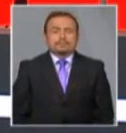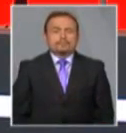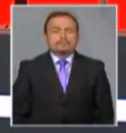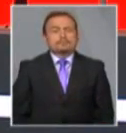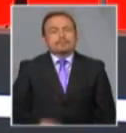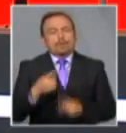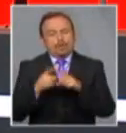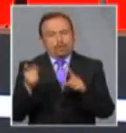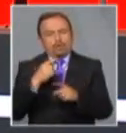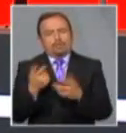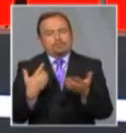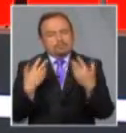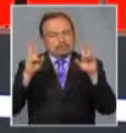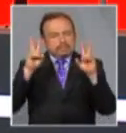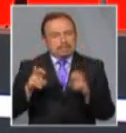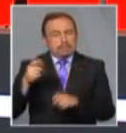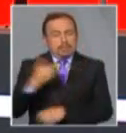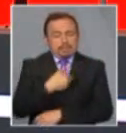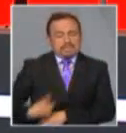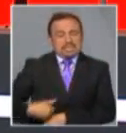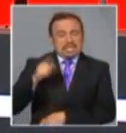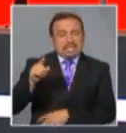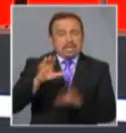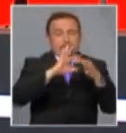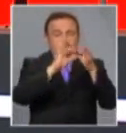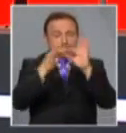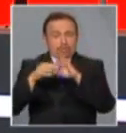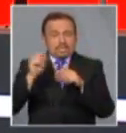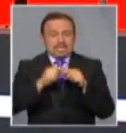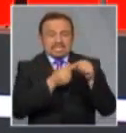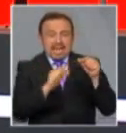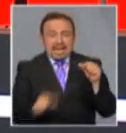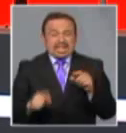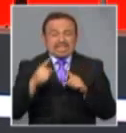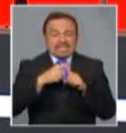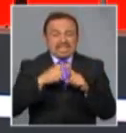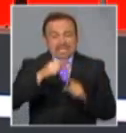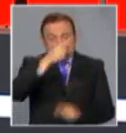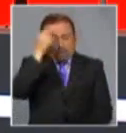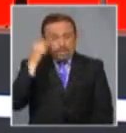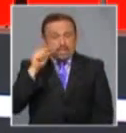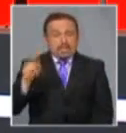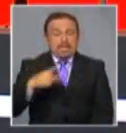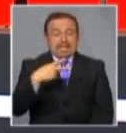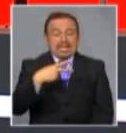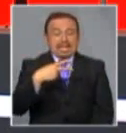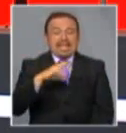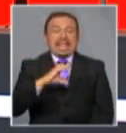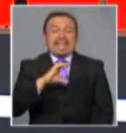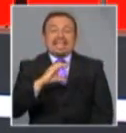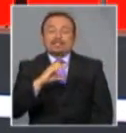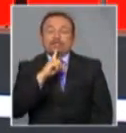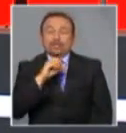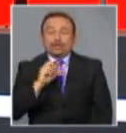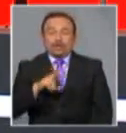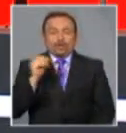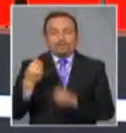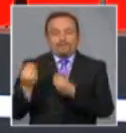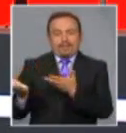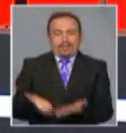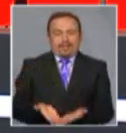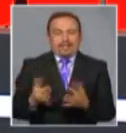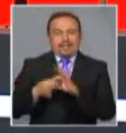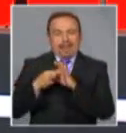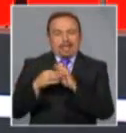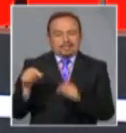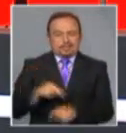hamos Precisamente en este tema con el presidente de la confederación nacional de taxis colectivos Héctor Sandoval señor Sandoval bienvenido Muchísimas